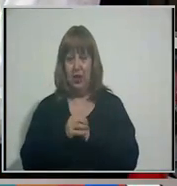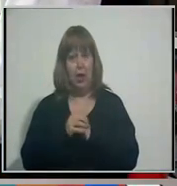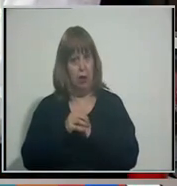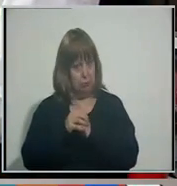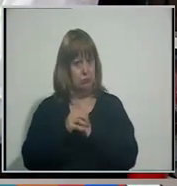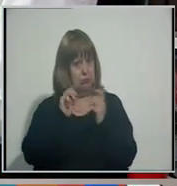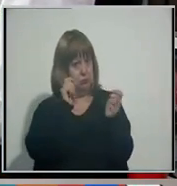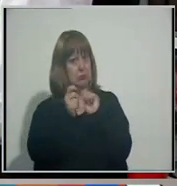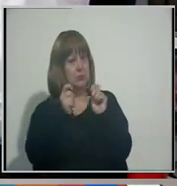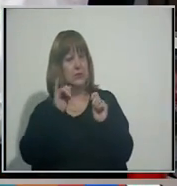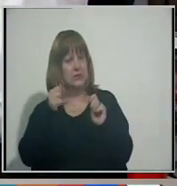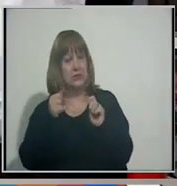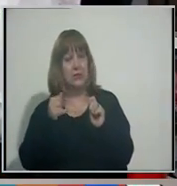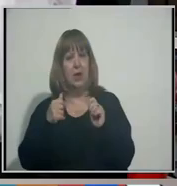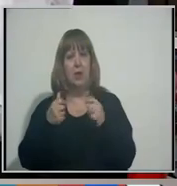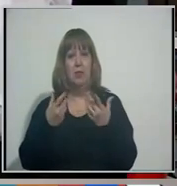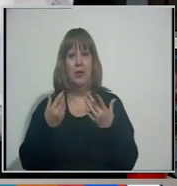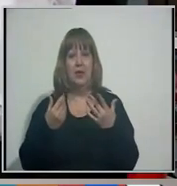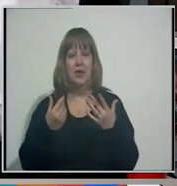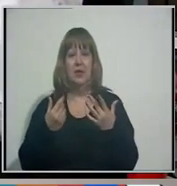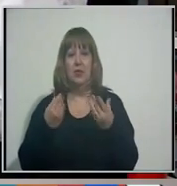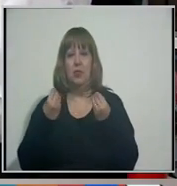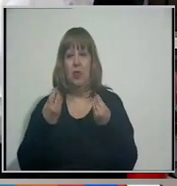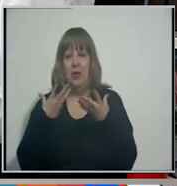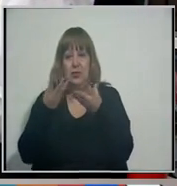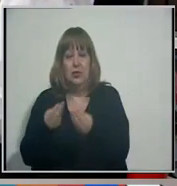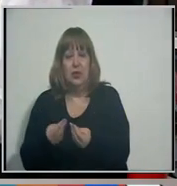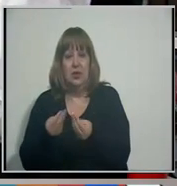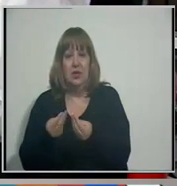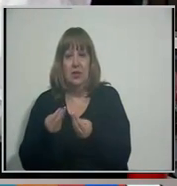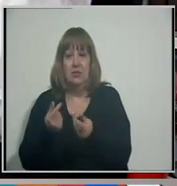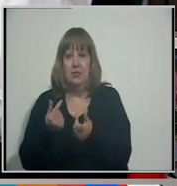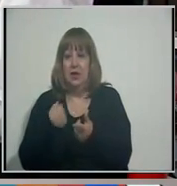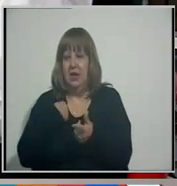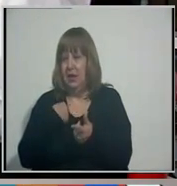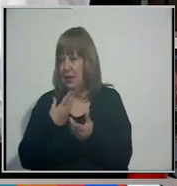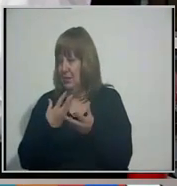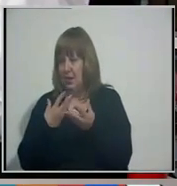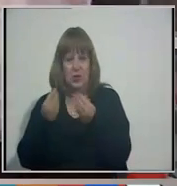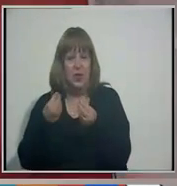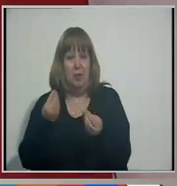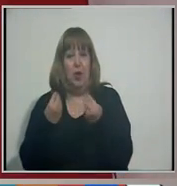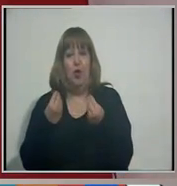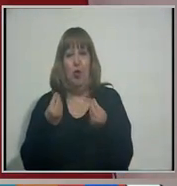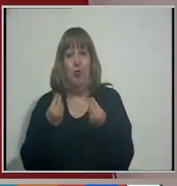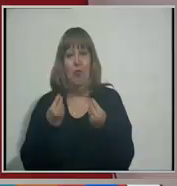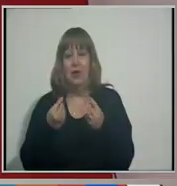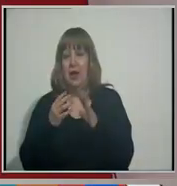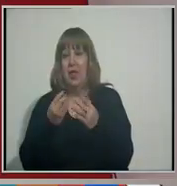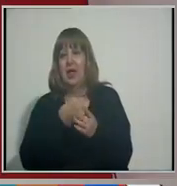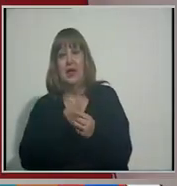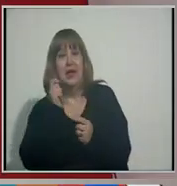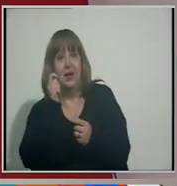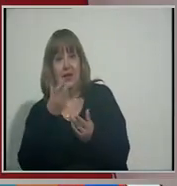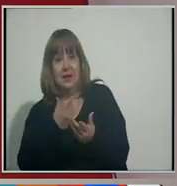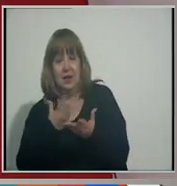acercado y no saben cómo ayudar. Porque uno no sabe cómo ayudar. Vos tenés una idea de cómo ayudar, pero no sabés realmente lo que está pasando. Entonces